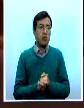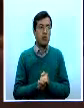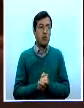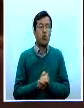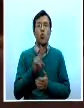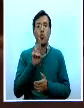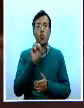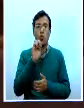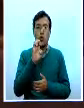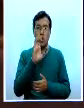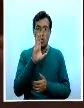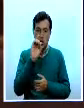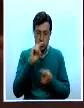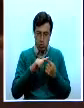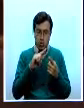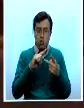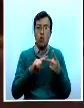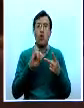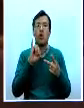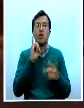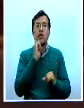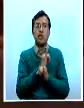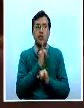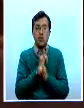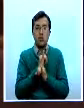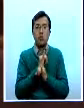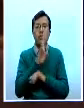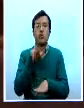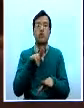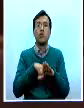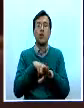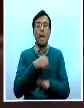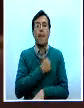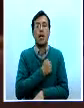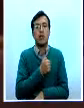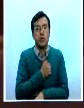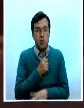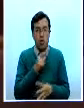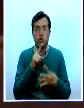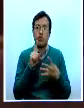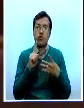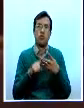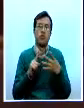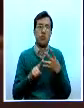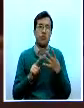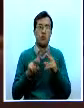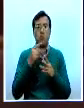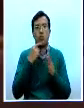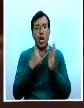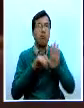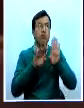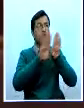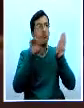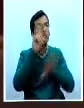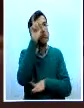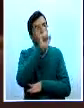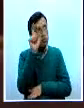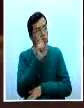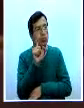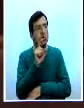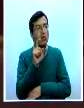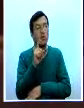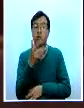está por la unesco por el mp que es el instituto municipal de patrimonio y también en el tema de dañar las paredes de manchar pues